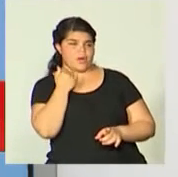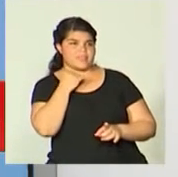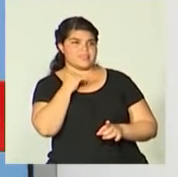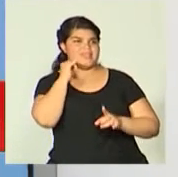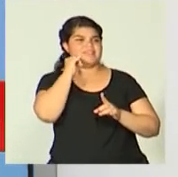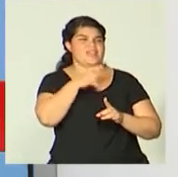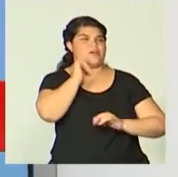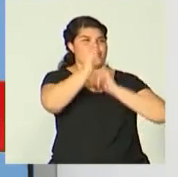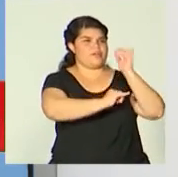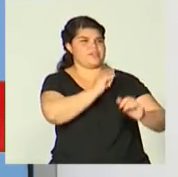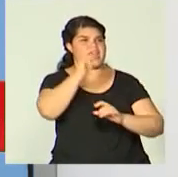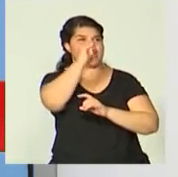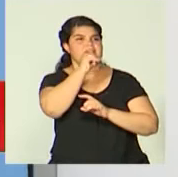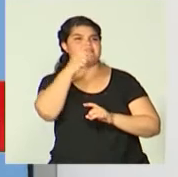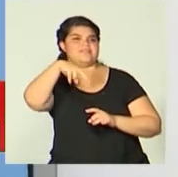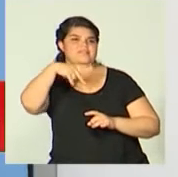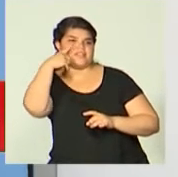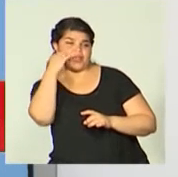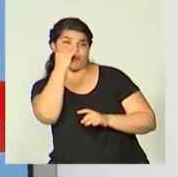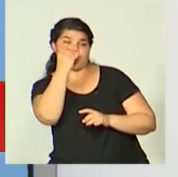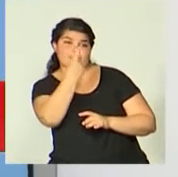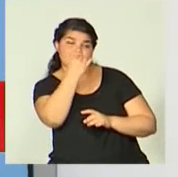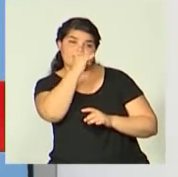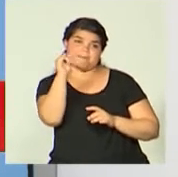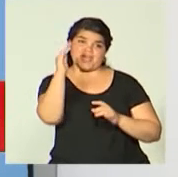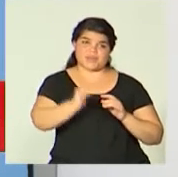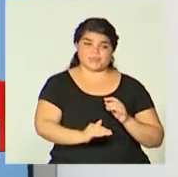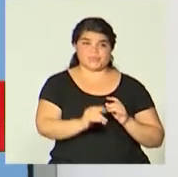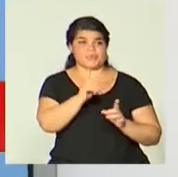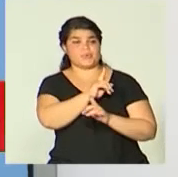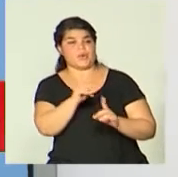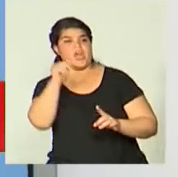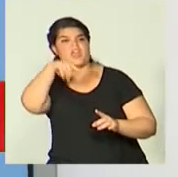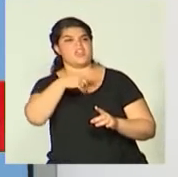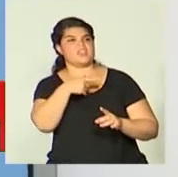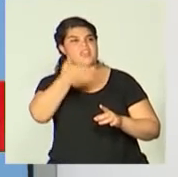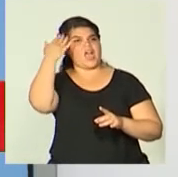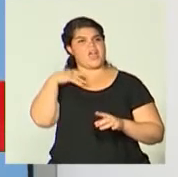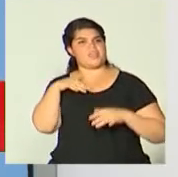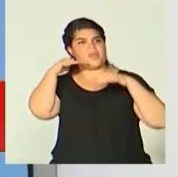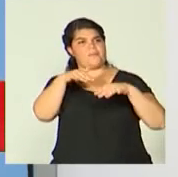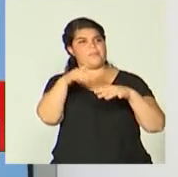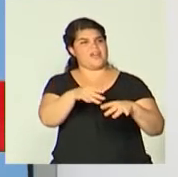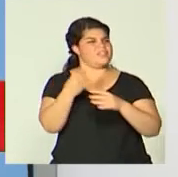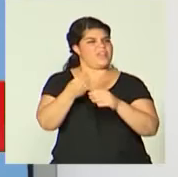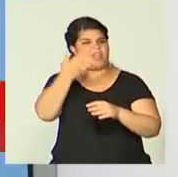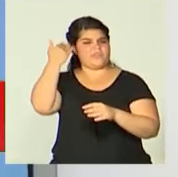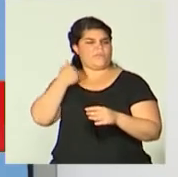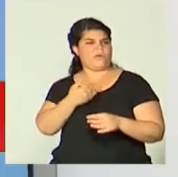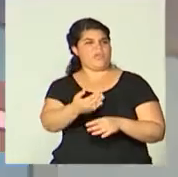para este tipo de marchas cómo fue esta relación con él ni una menos desde hace cuánto se fue